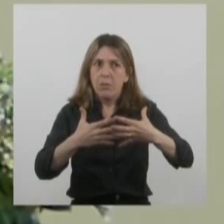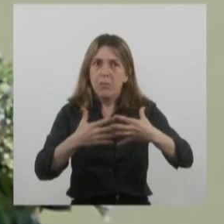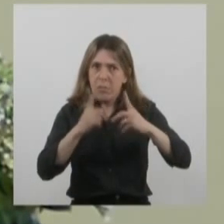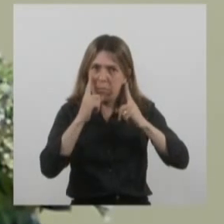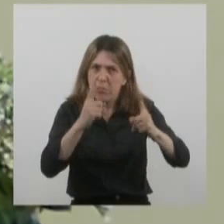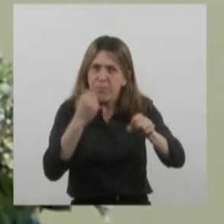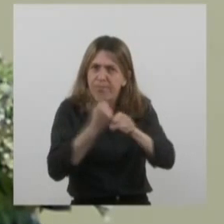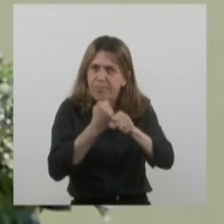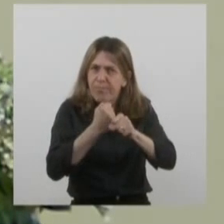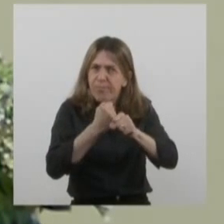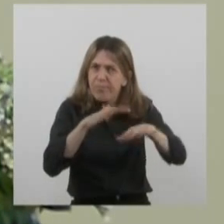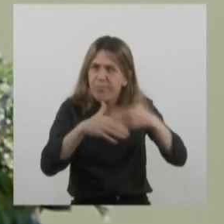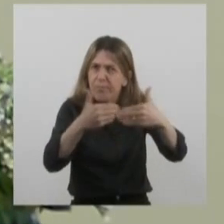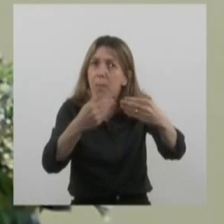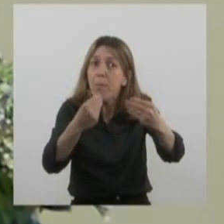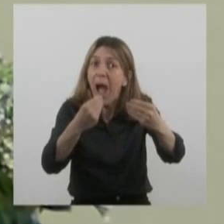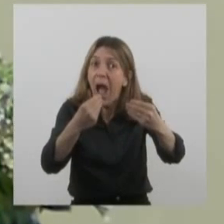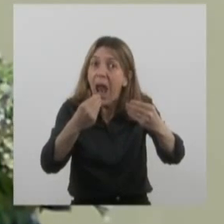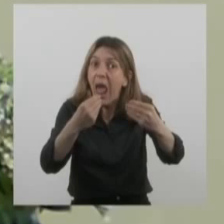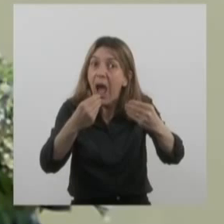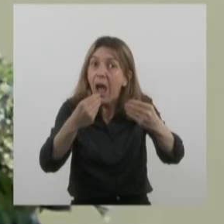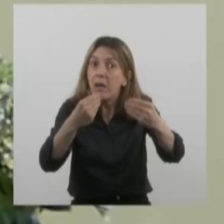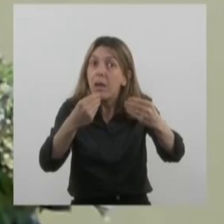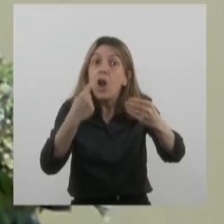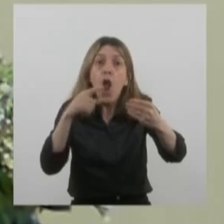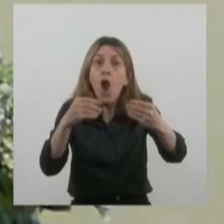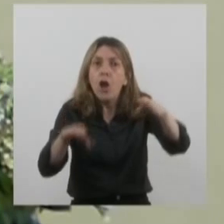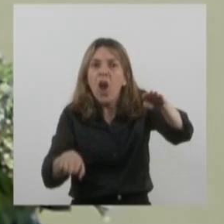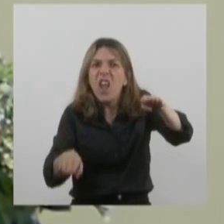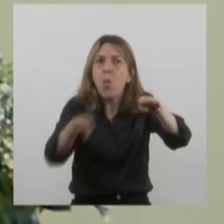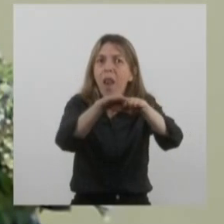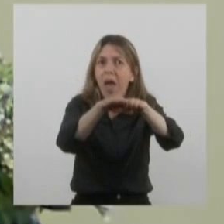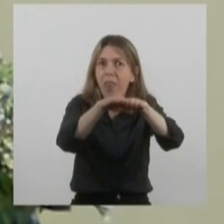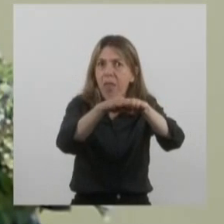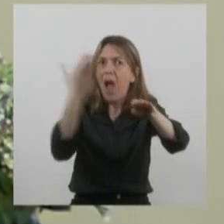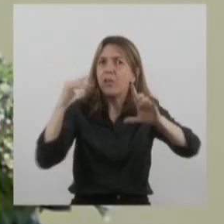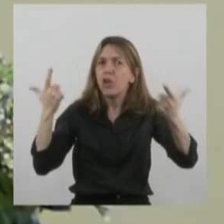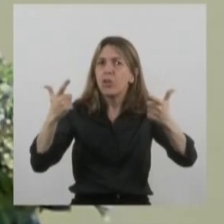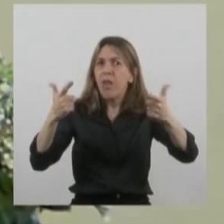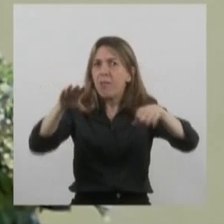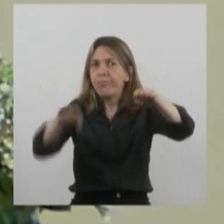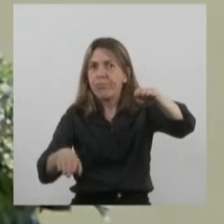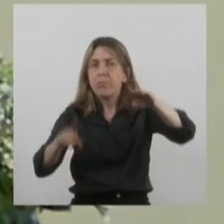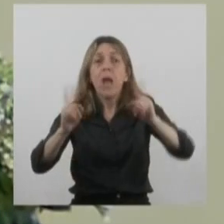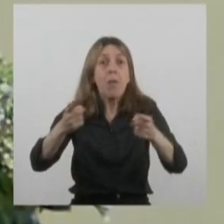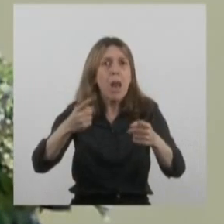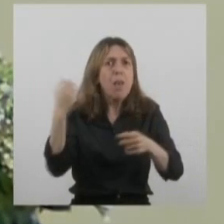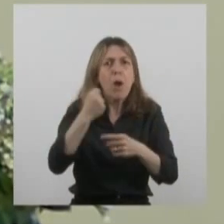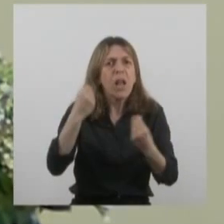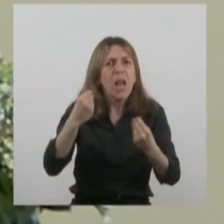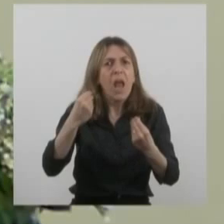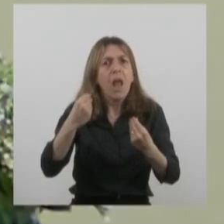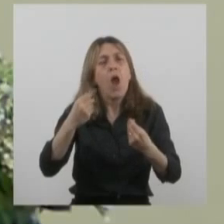igualdad en sociedades que no lo son. Nos ha enseñado la importancia de la salud pública y de la educación